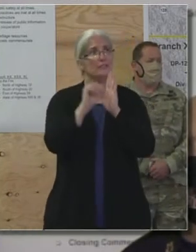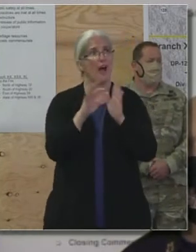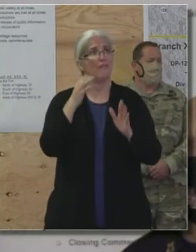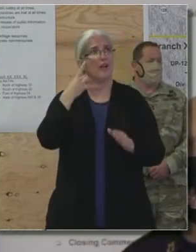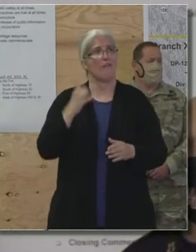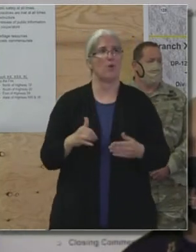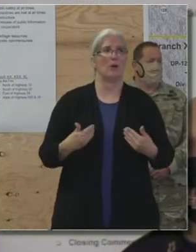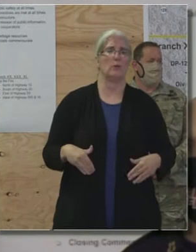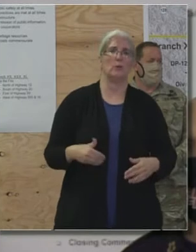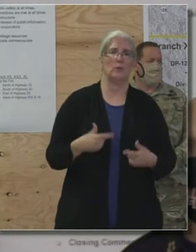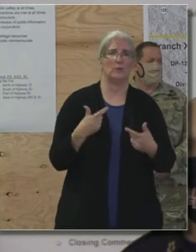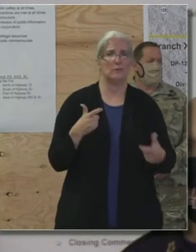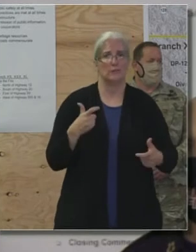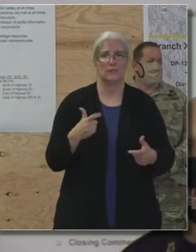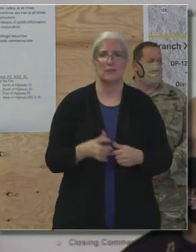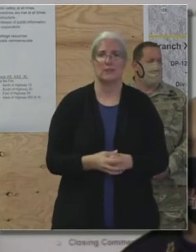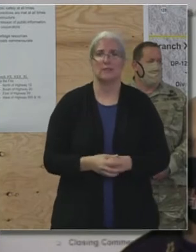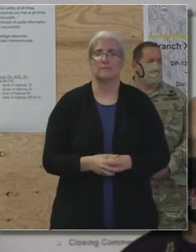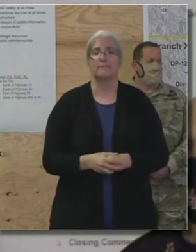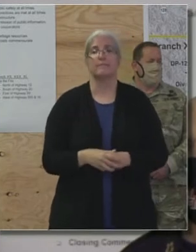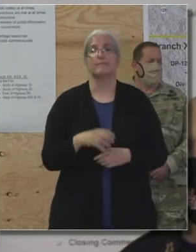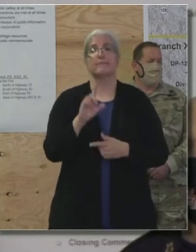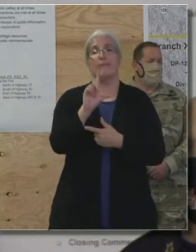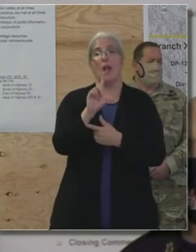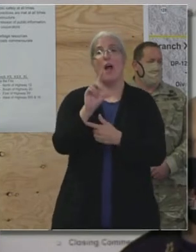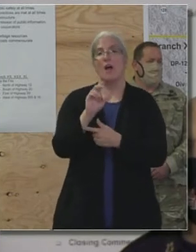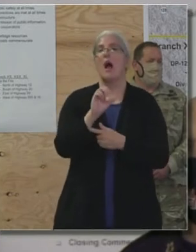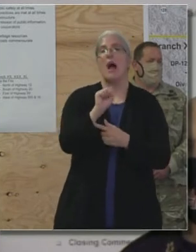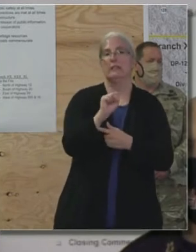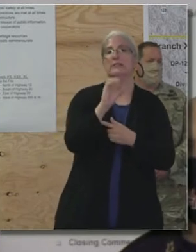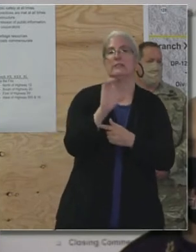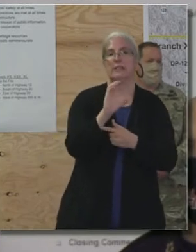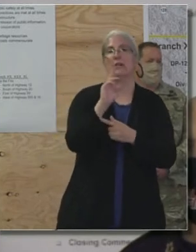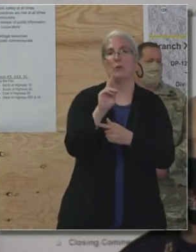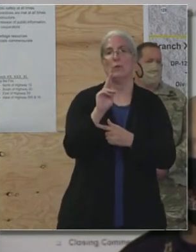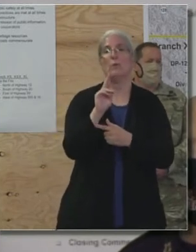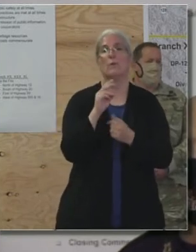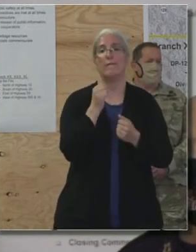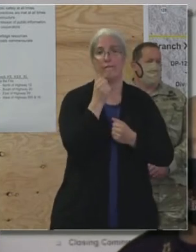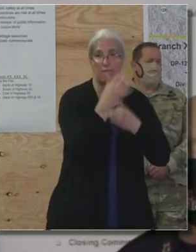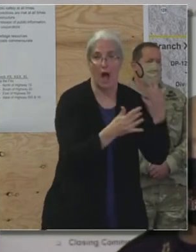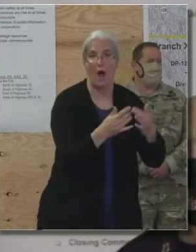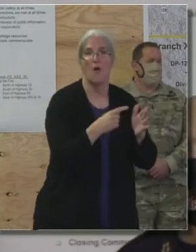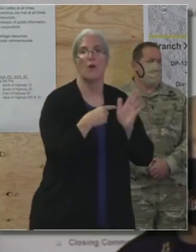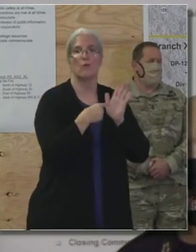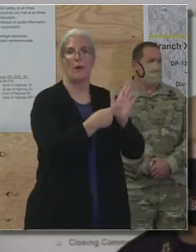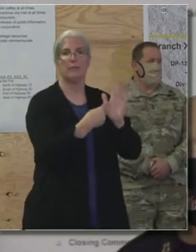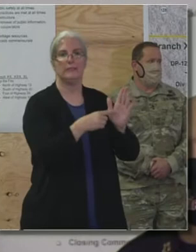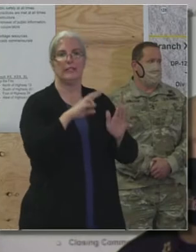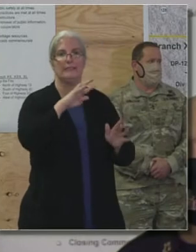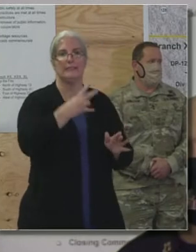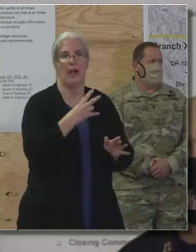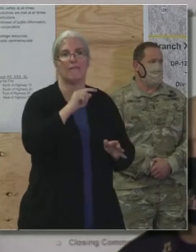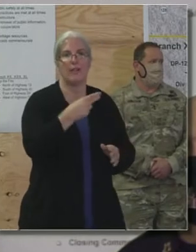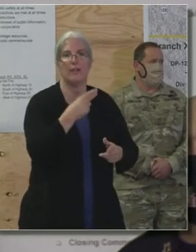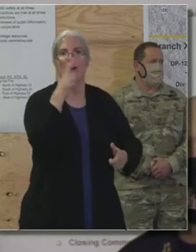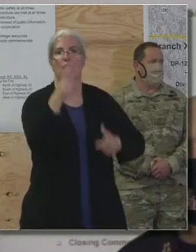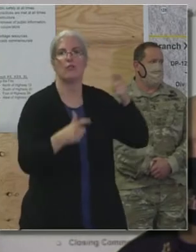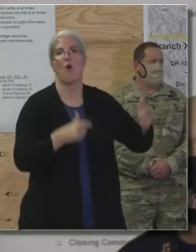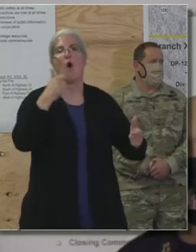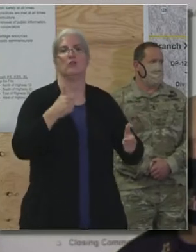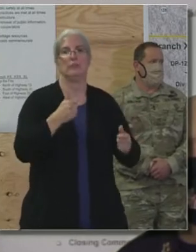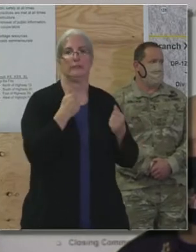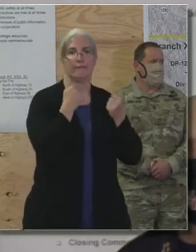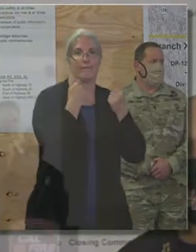representa el décimo más grande el complejo ese se representa el séptimo más grande que se ha visto